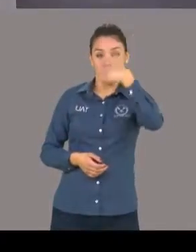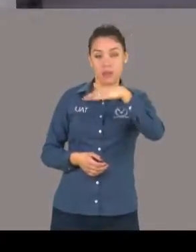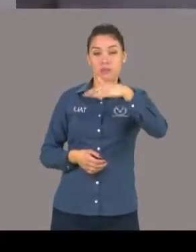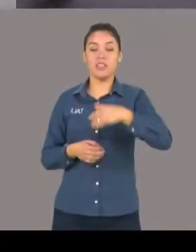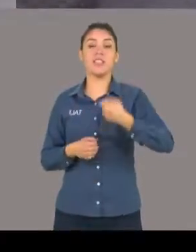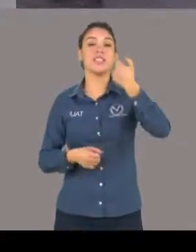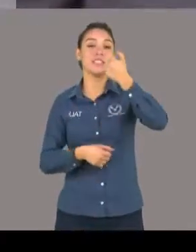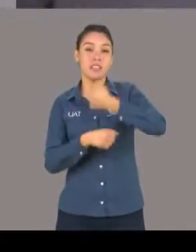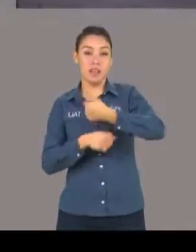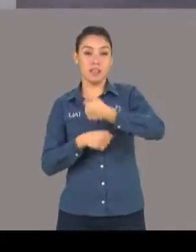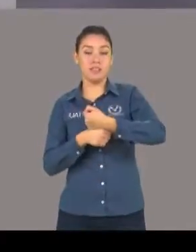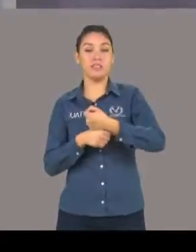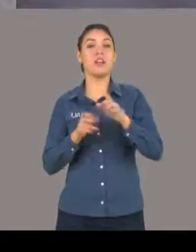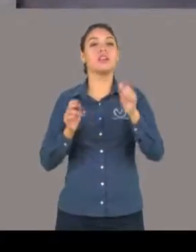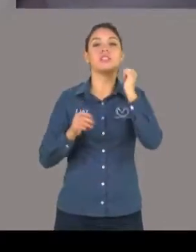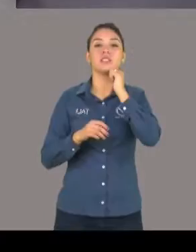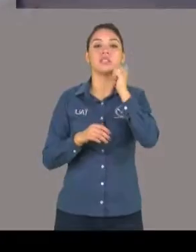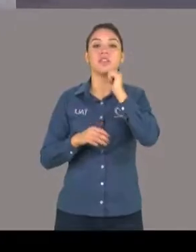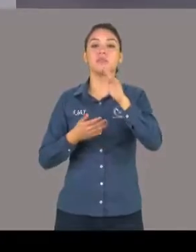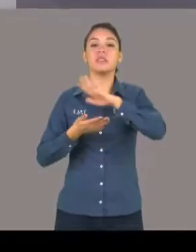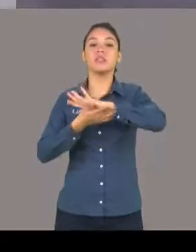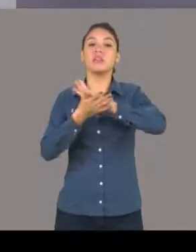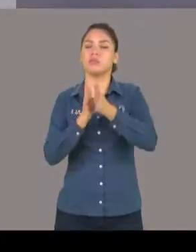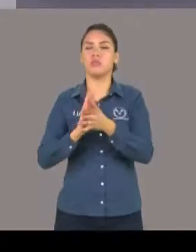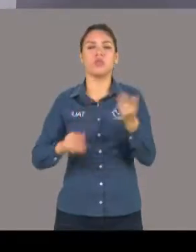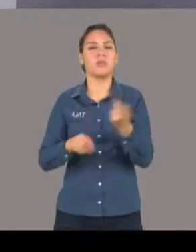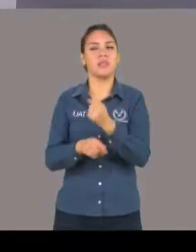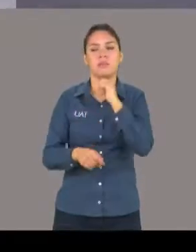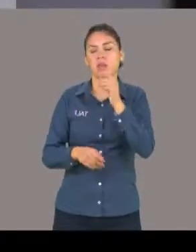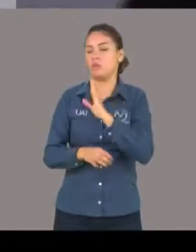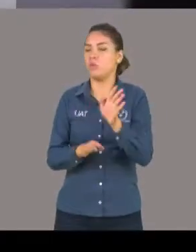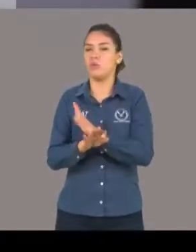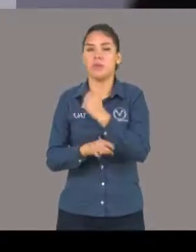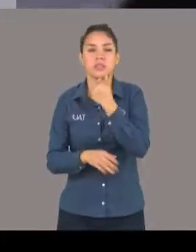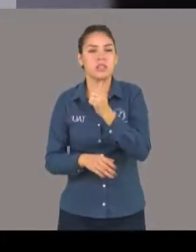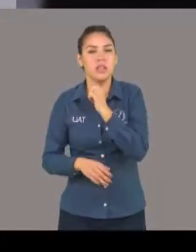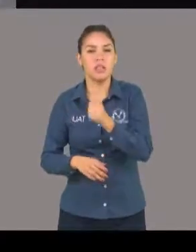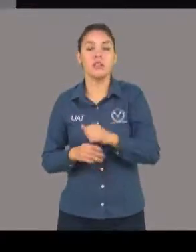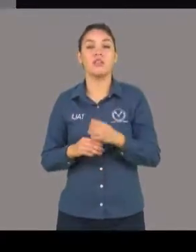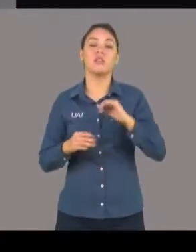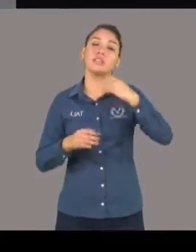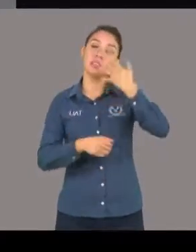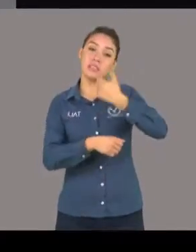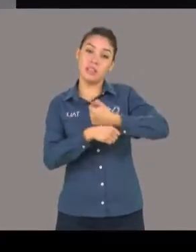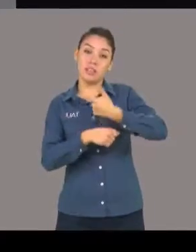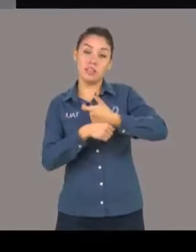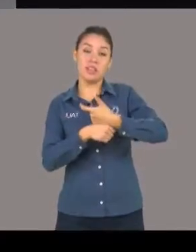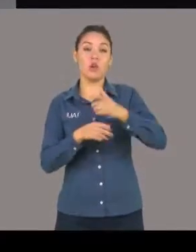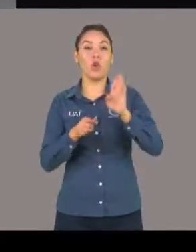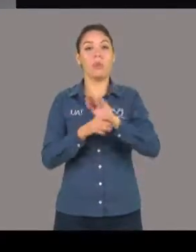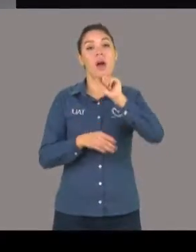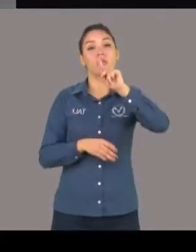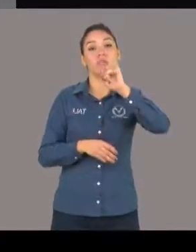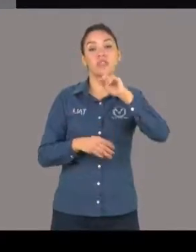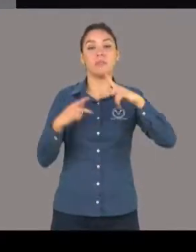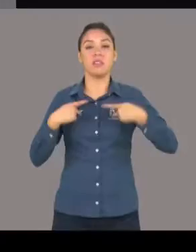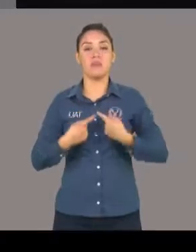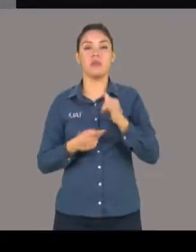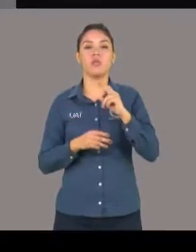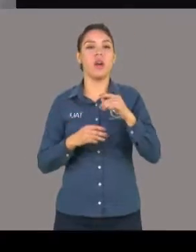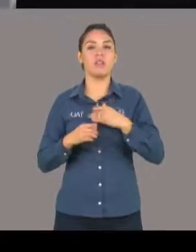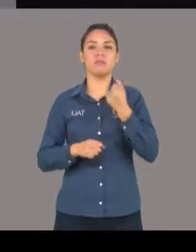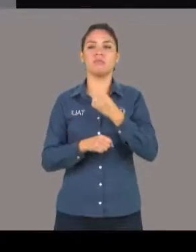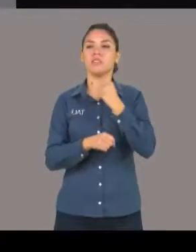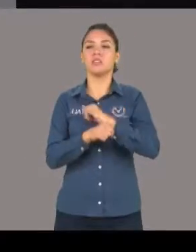la razón. 6. Minimización de las consecuencias de sus actos. 7. Autoestima baja